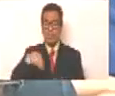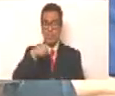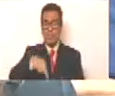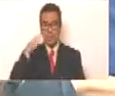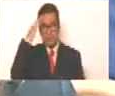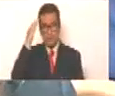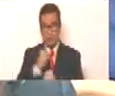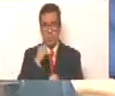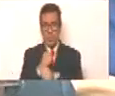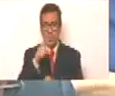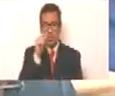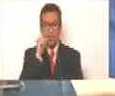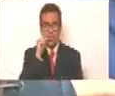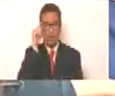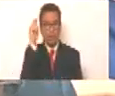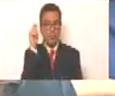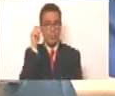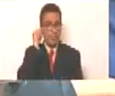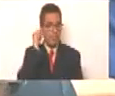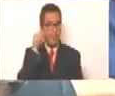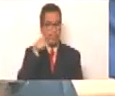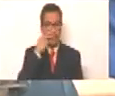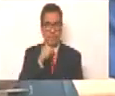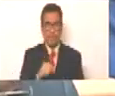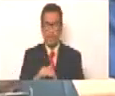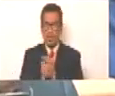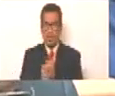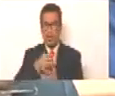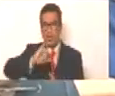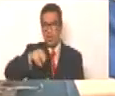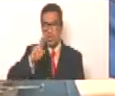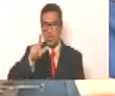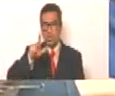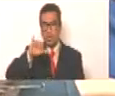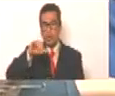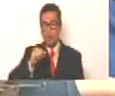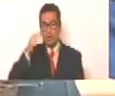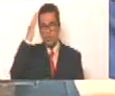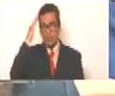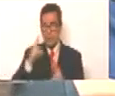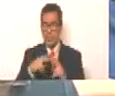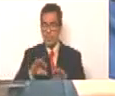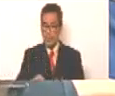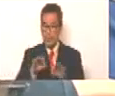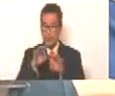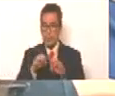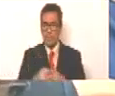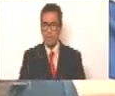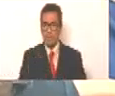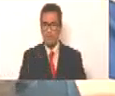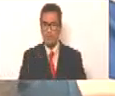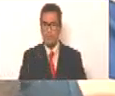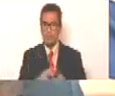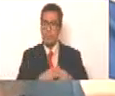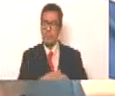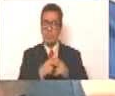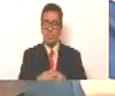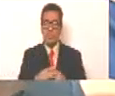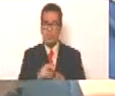diputadas y diputados, como comentaba el compañero Julio Chávez, y reconocer especialmente la voluntad de la Junta Directiva